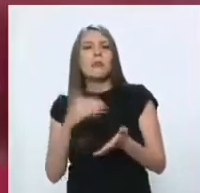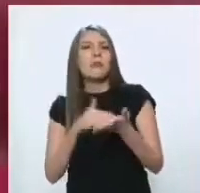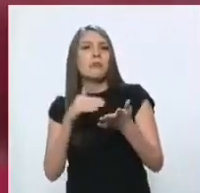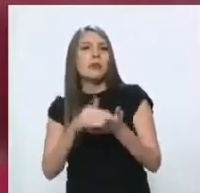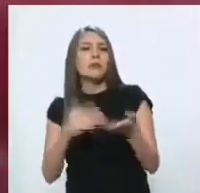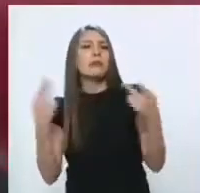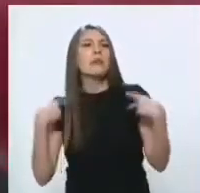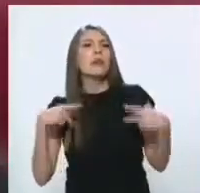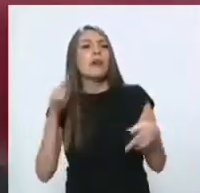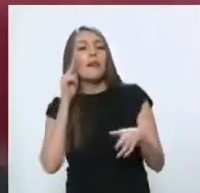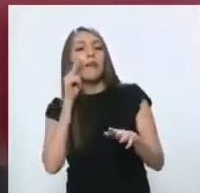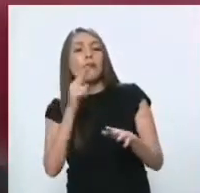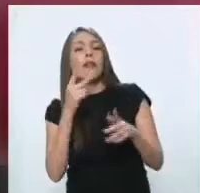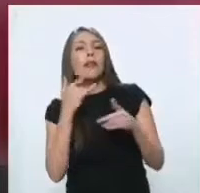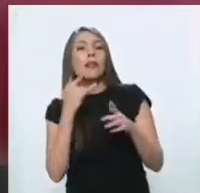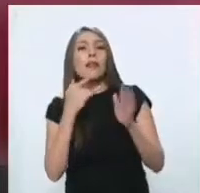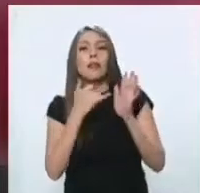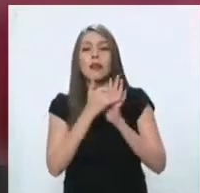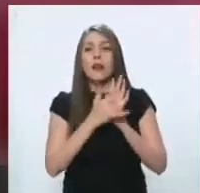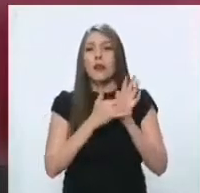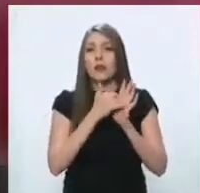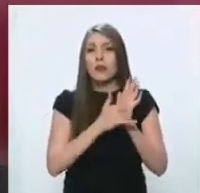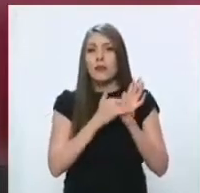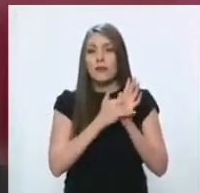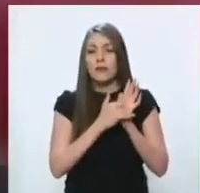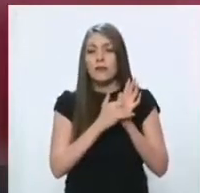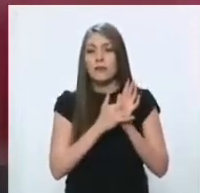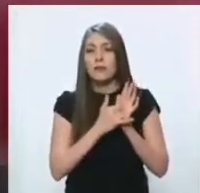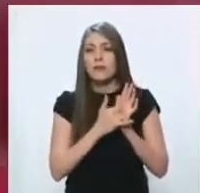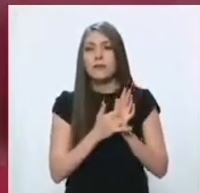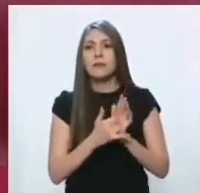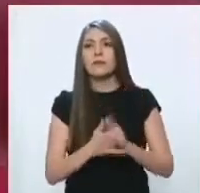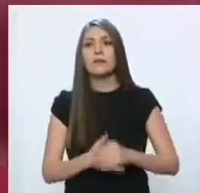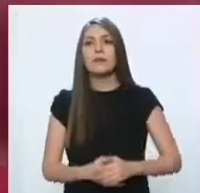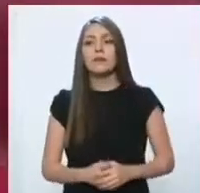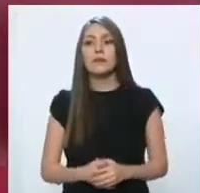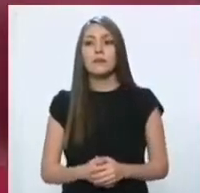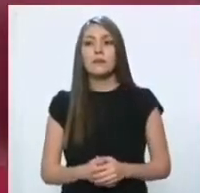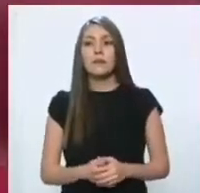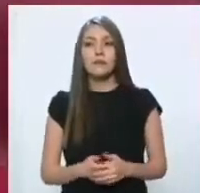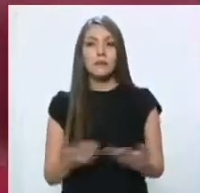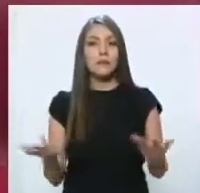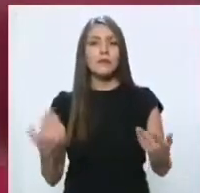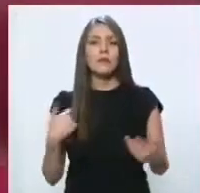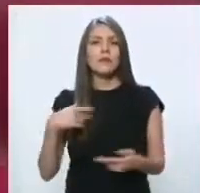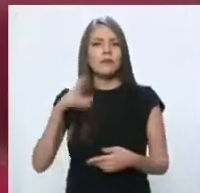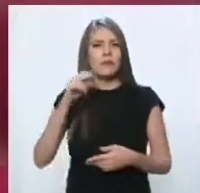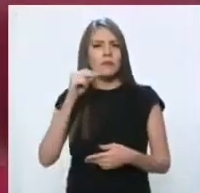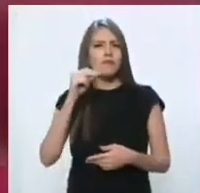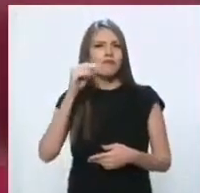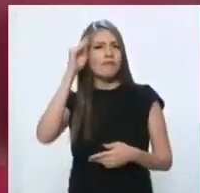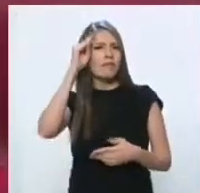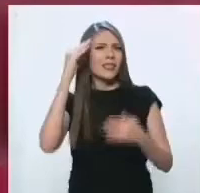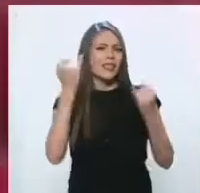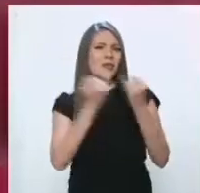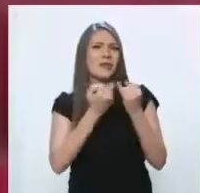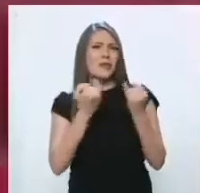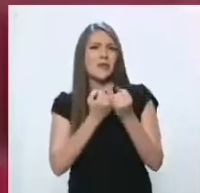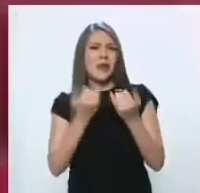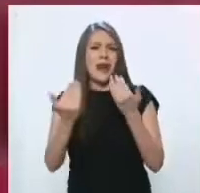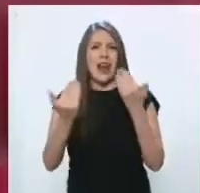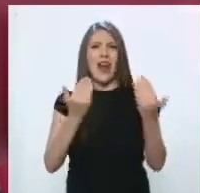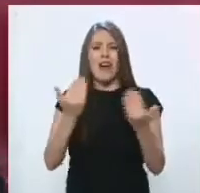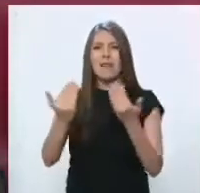por YouTube. A mí me parece entonces que no me parece válida la comparación que hizo Sergio Aguayo